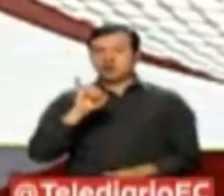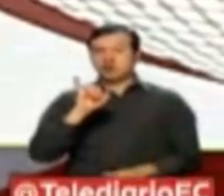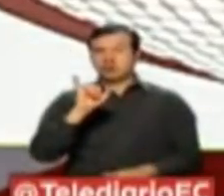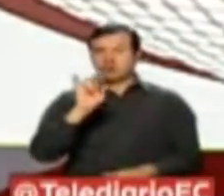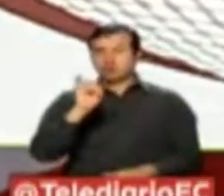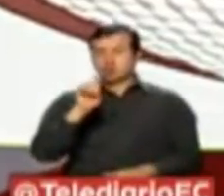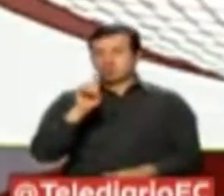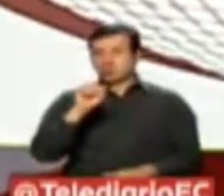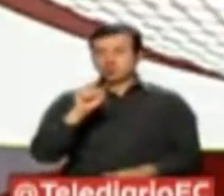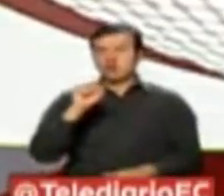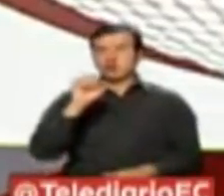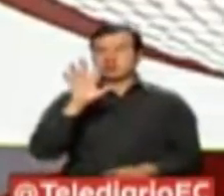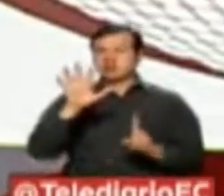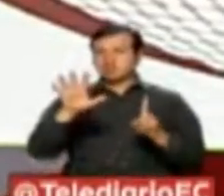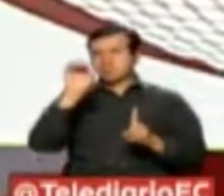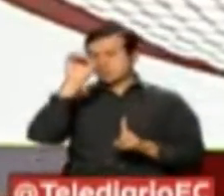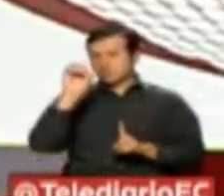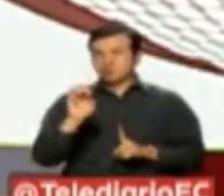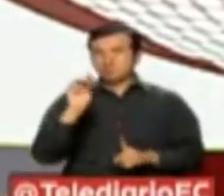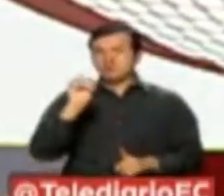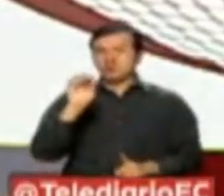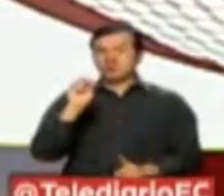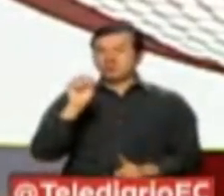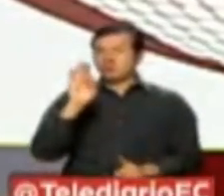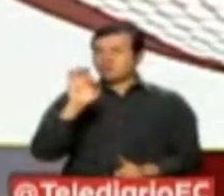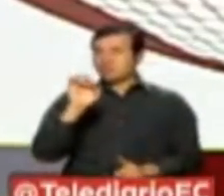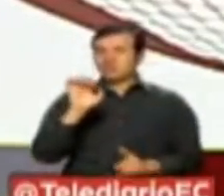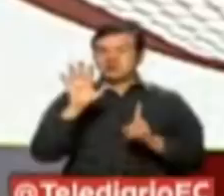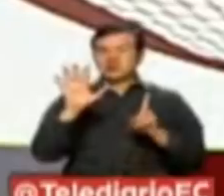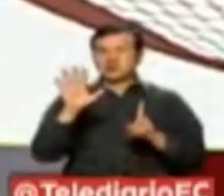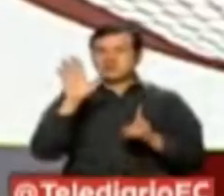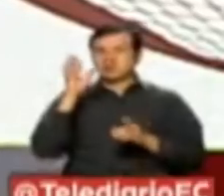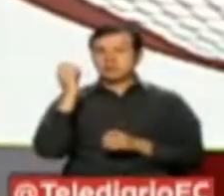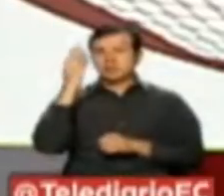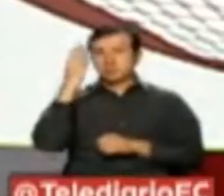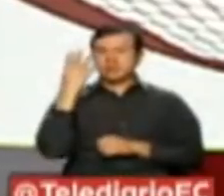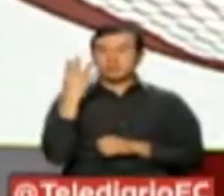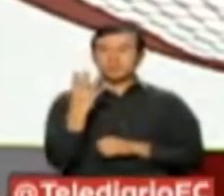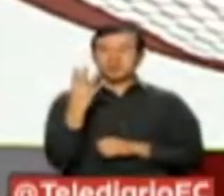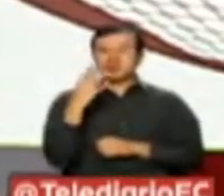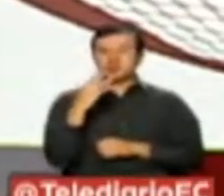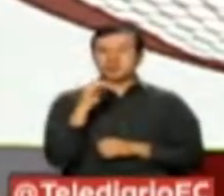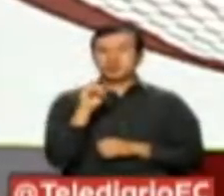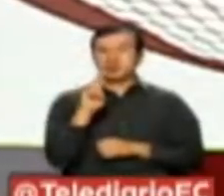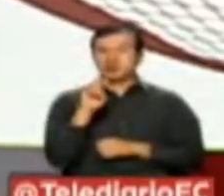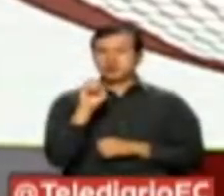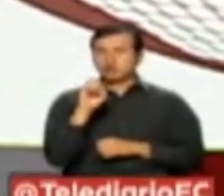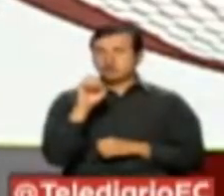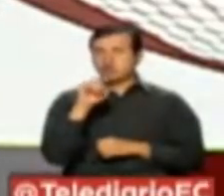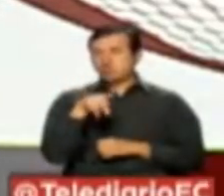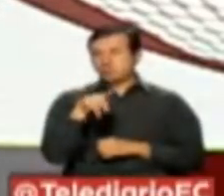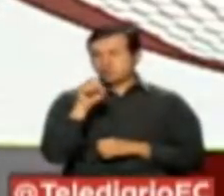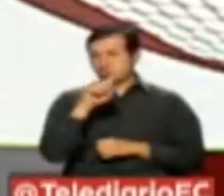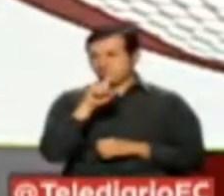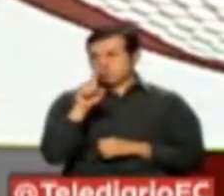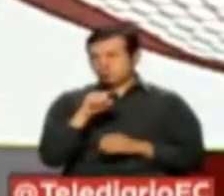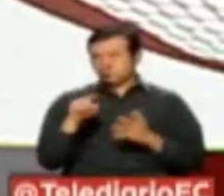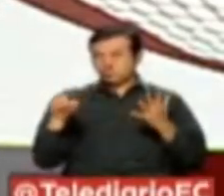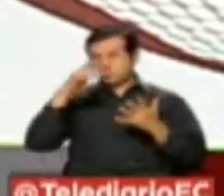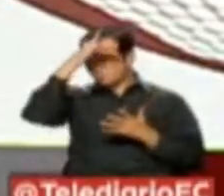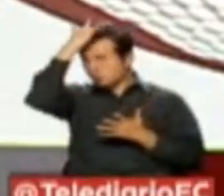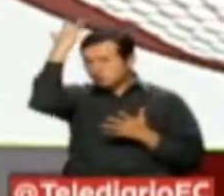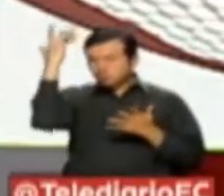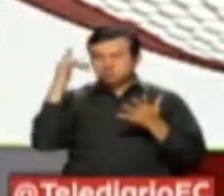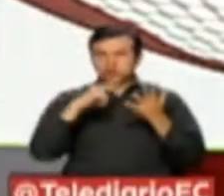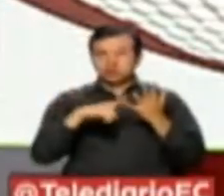6 por ciento para césar montúfar el 6 dejó en blanco el 4 para mauricio pozo lo habíamos medido entonces el 3 por ciento